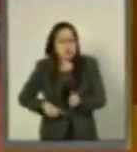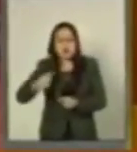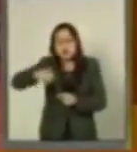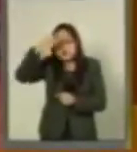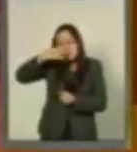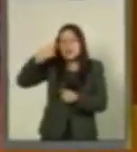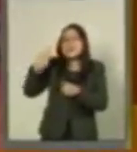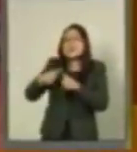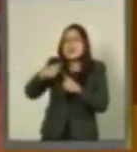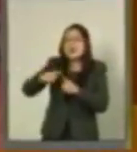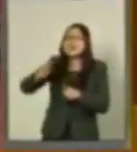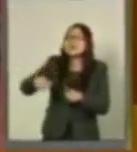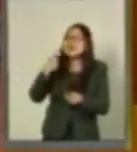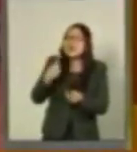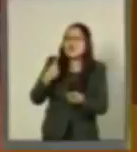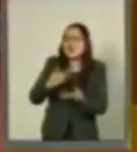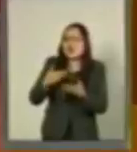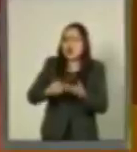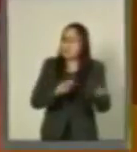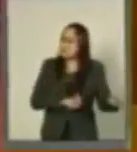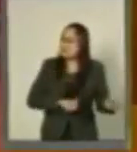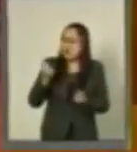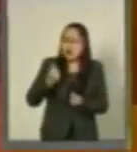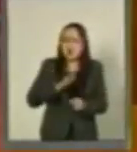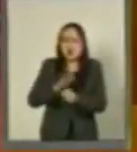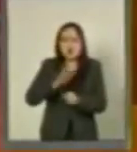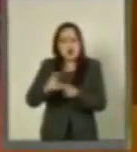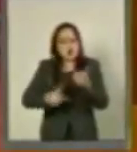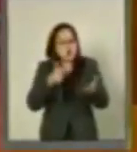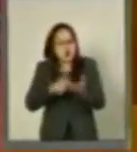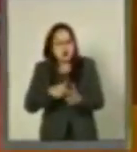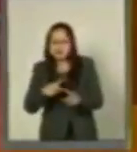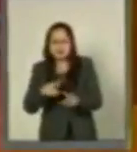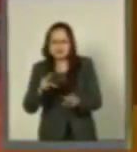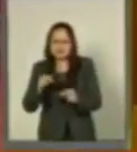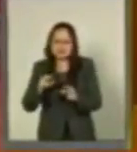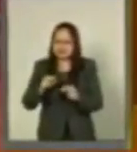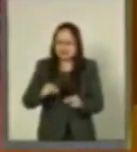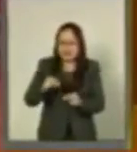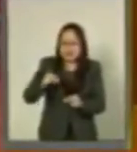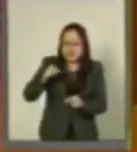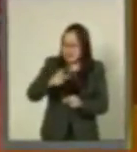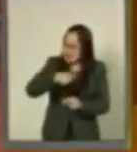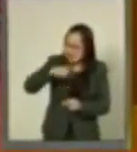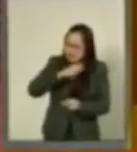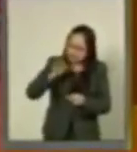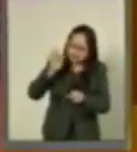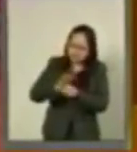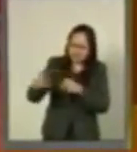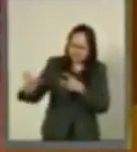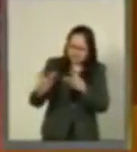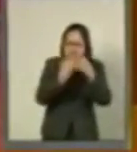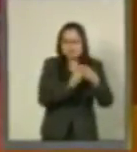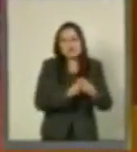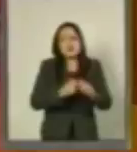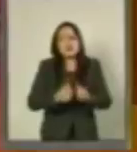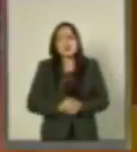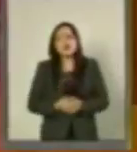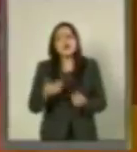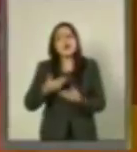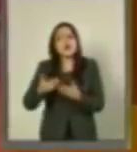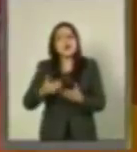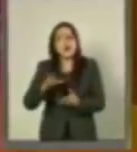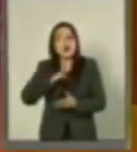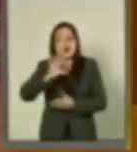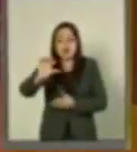son. Hoy no nos dejan botados en cualquier punto de los muchos cruces que hay entre Estados Unidos y México. Hay